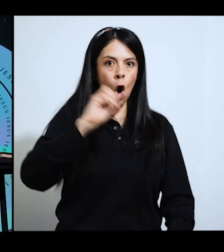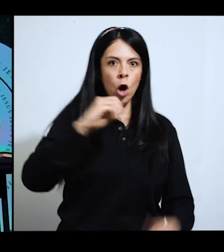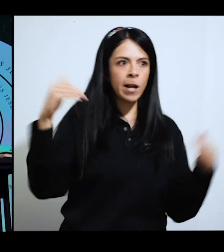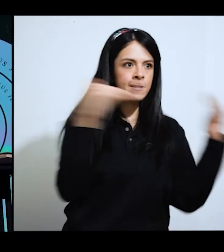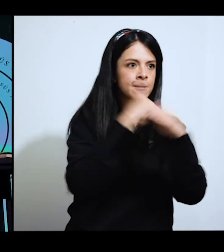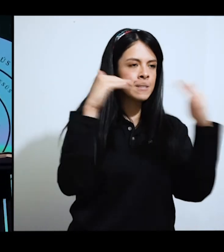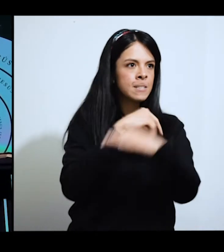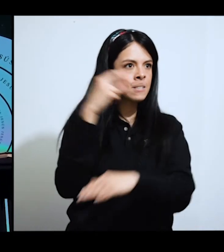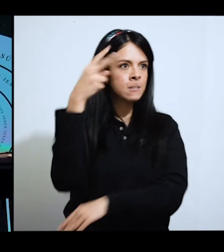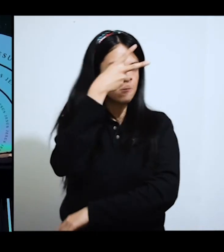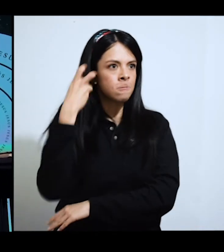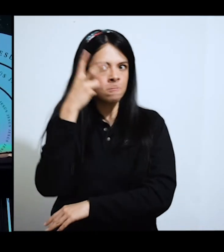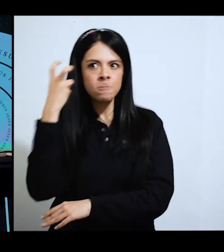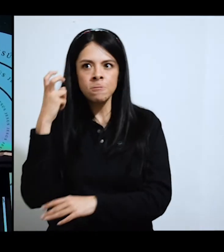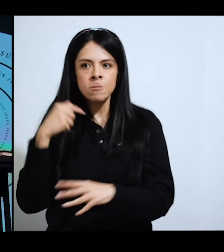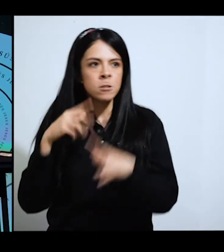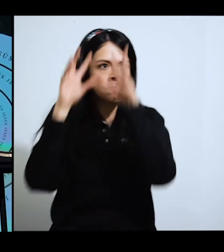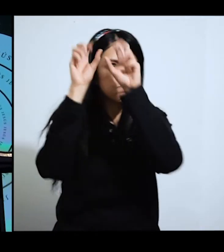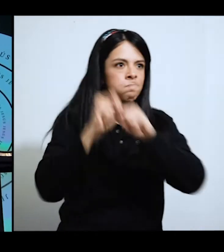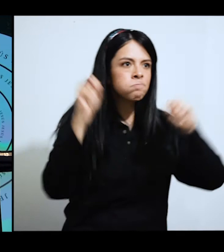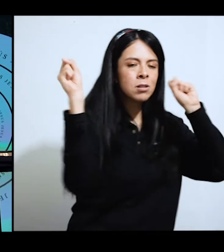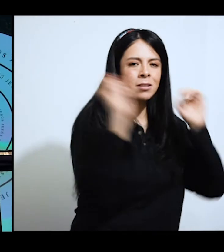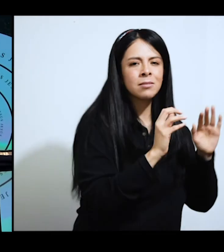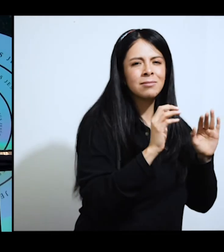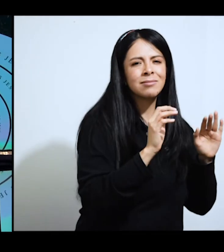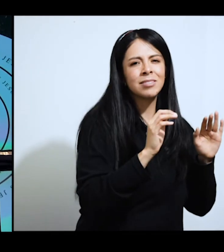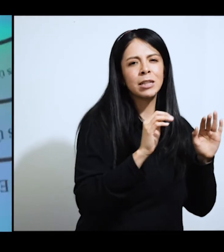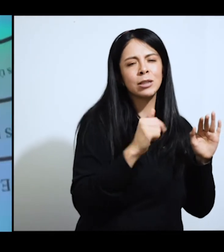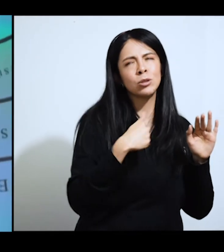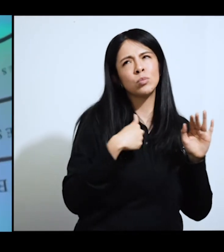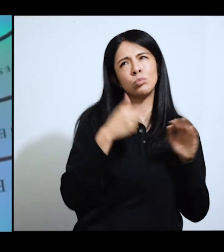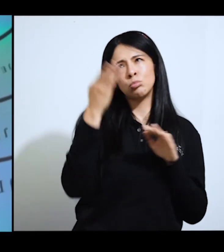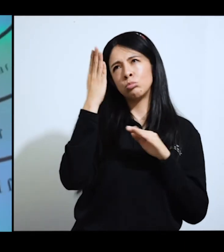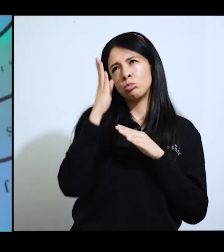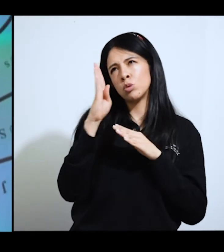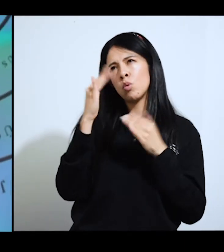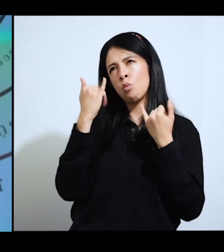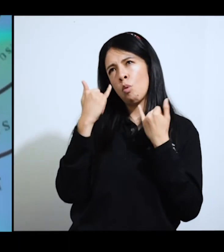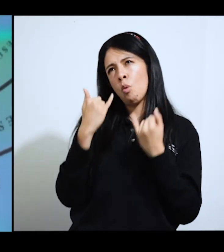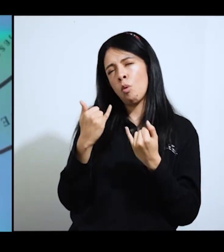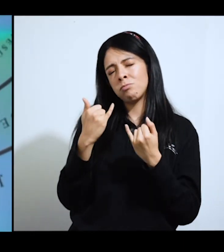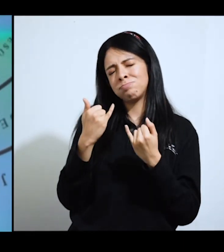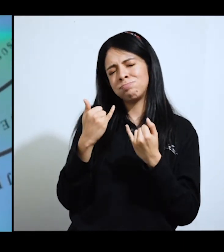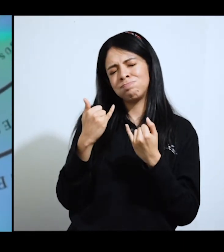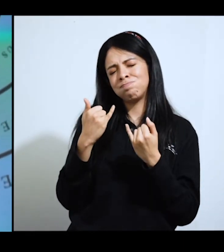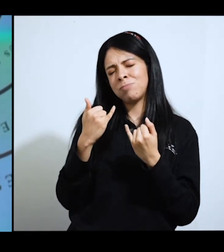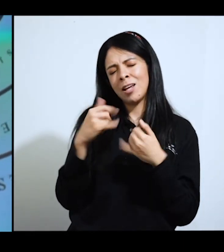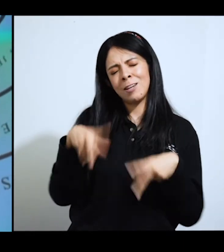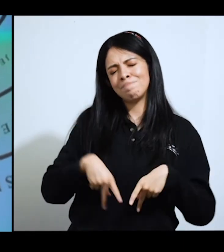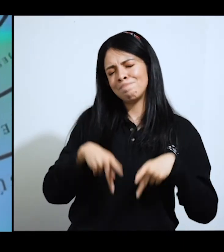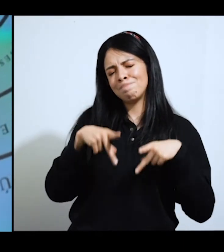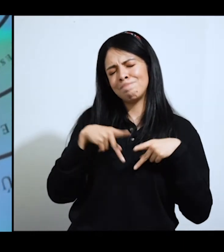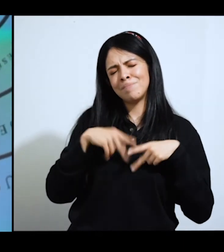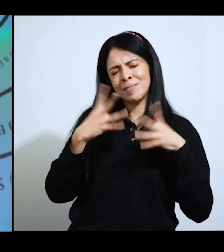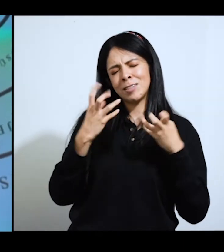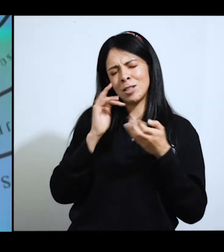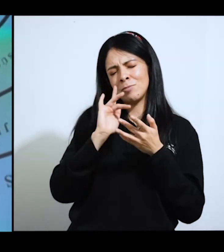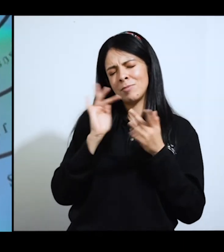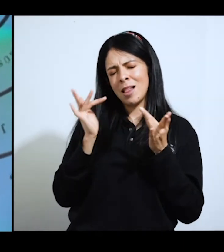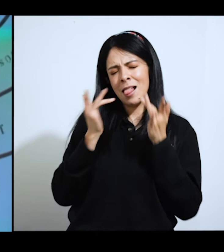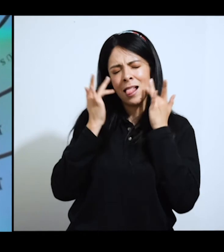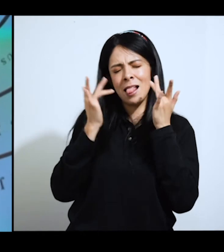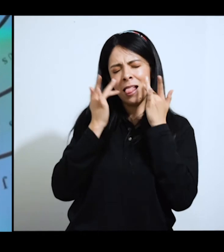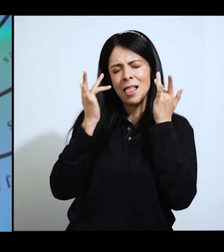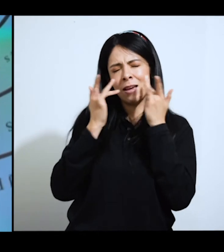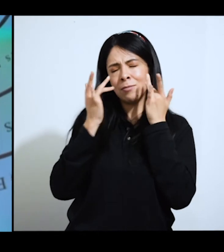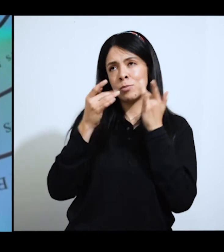lo que están haciendo. Señor, hoy saco ahora mismo eso de mi vida. Porque Dios no me ha dado un